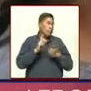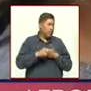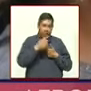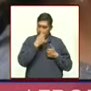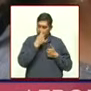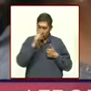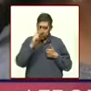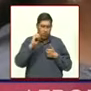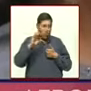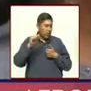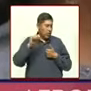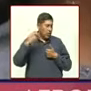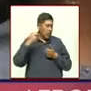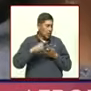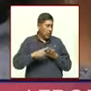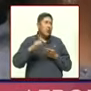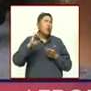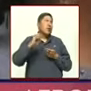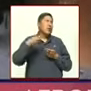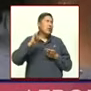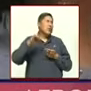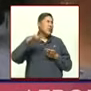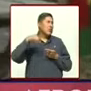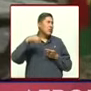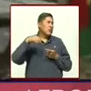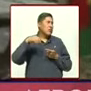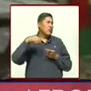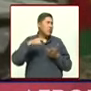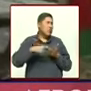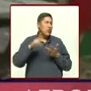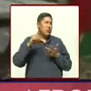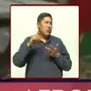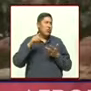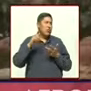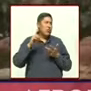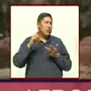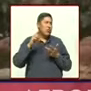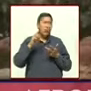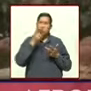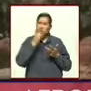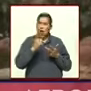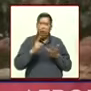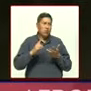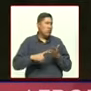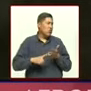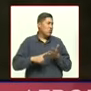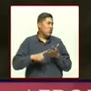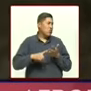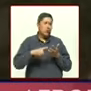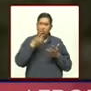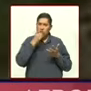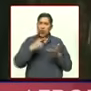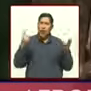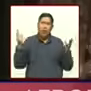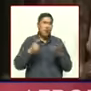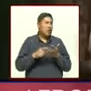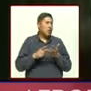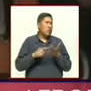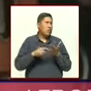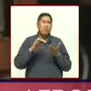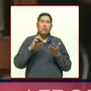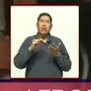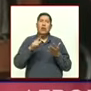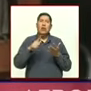ejemplo, Tocaña, está Chichipa, Mururata, Dorado Chico, Dorado Grande, Calacala.